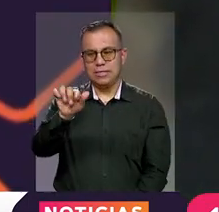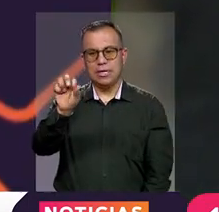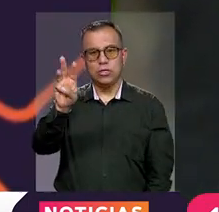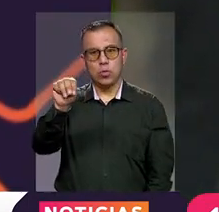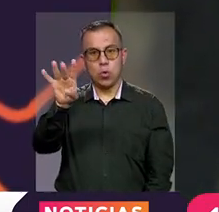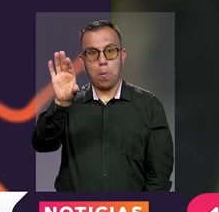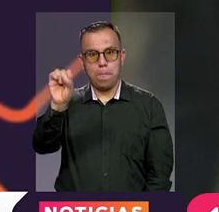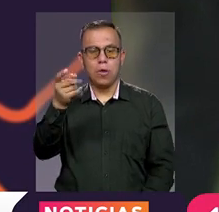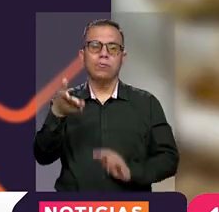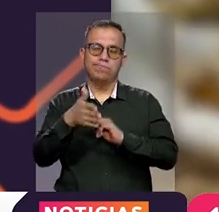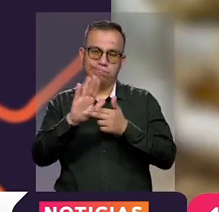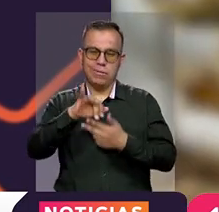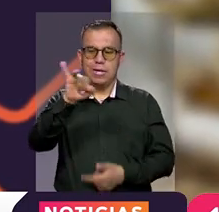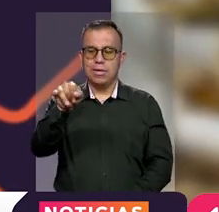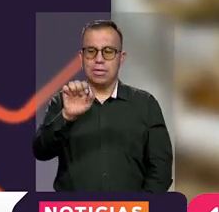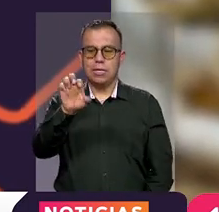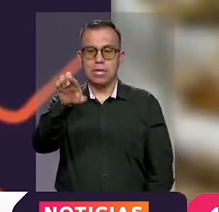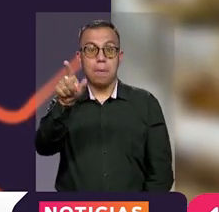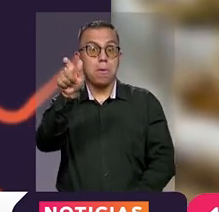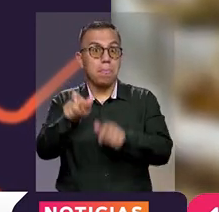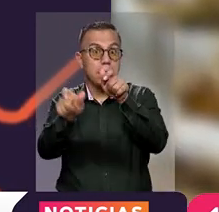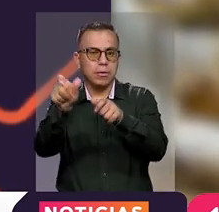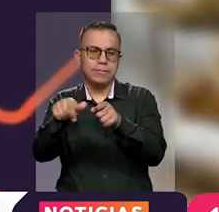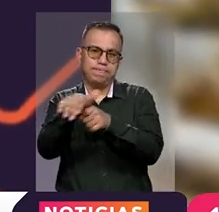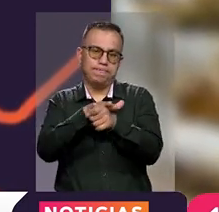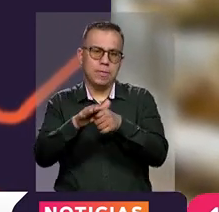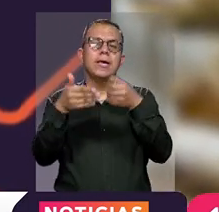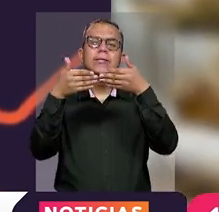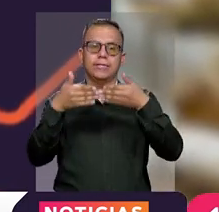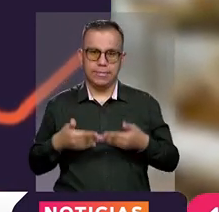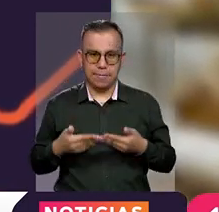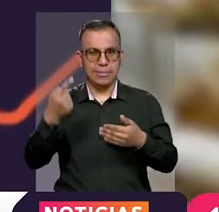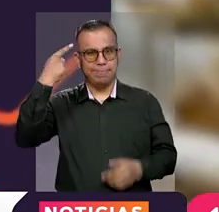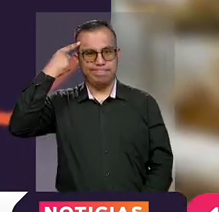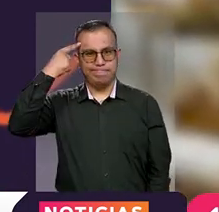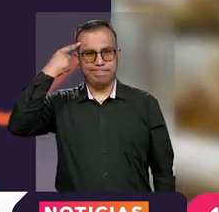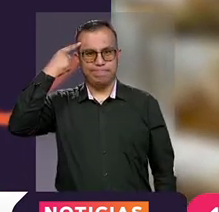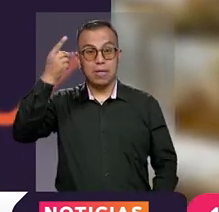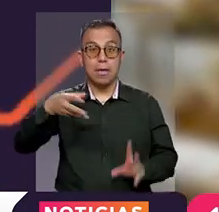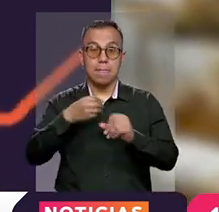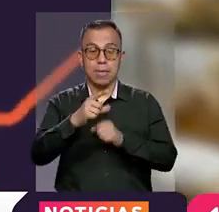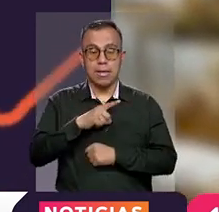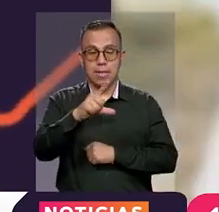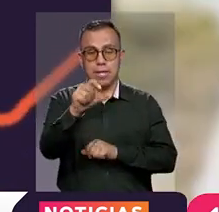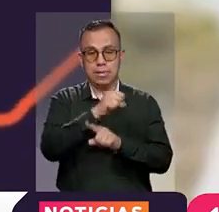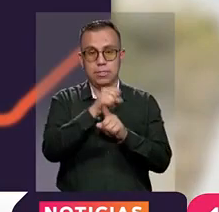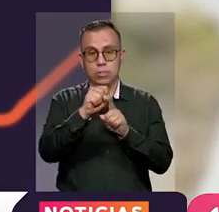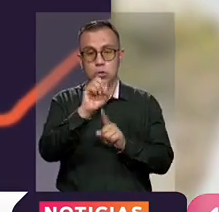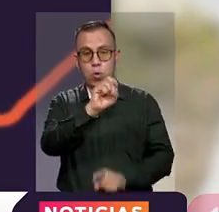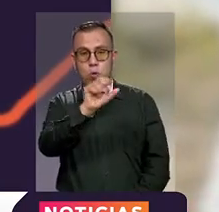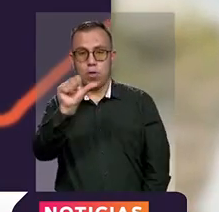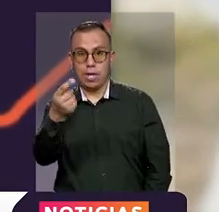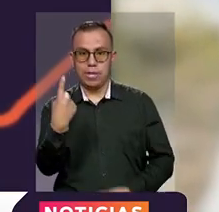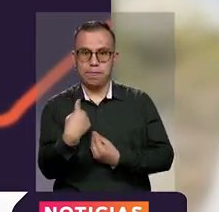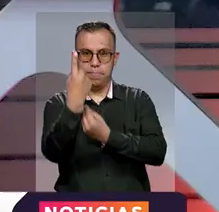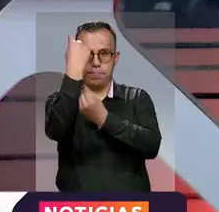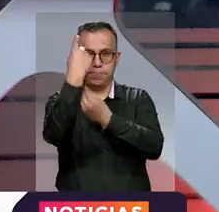estos años, indicó la JEP, había personas en condición de discapacidad mental, líderes sociales y políticos.